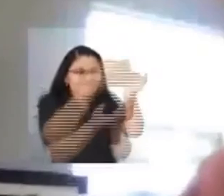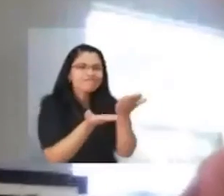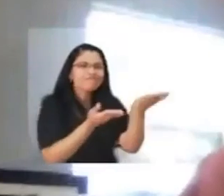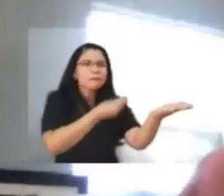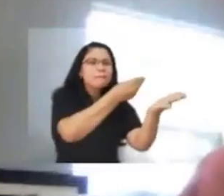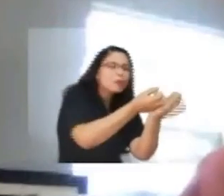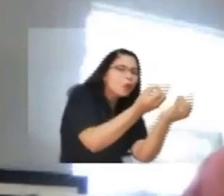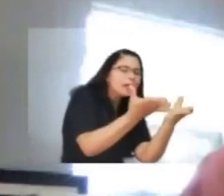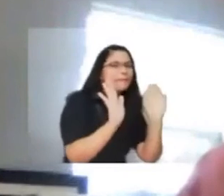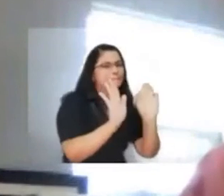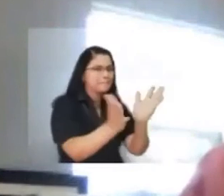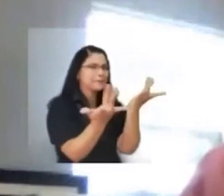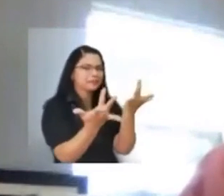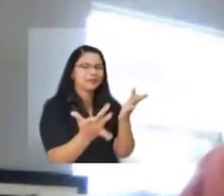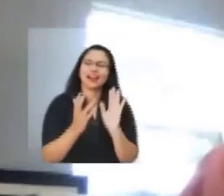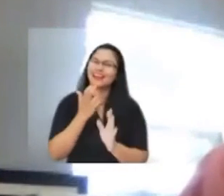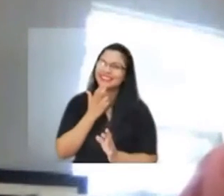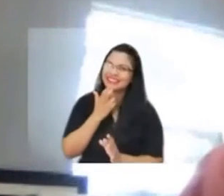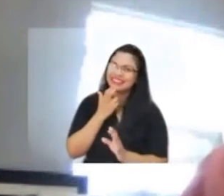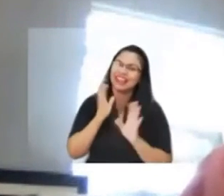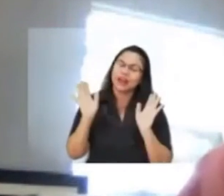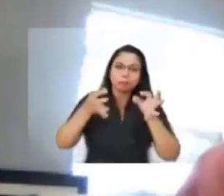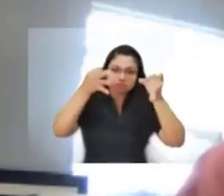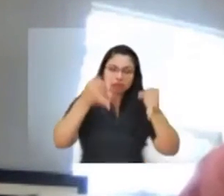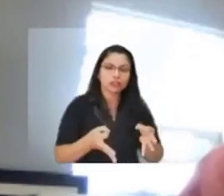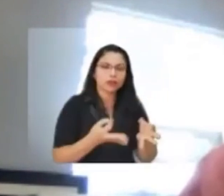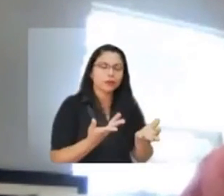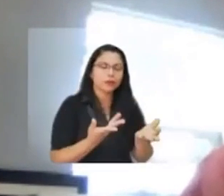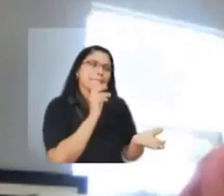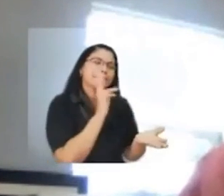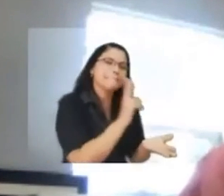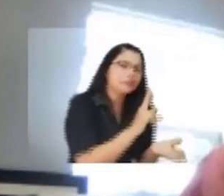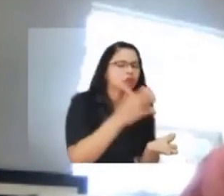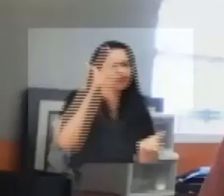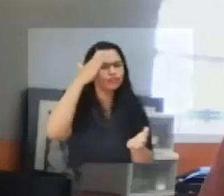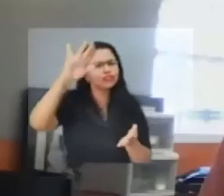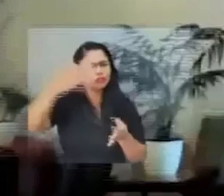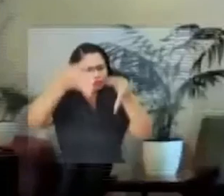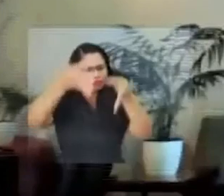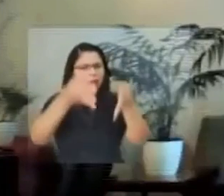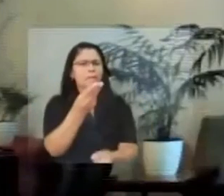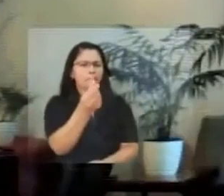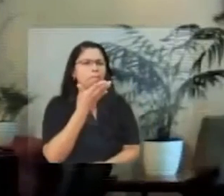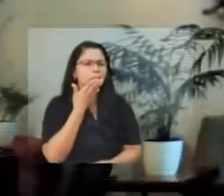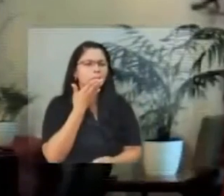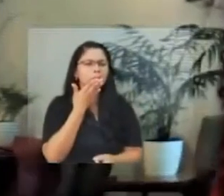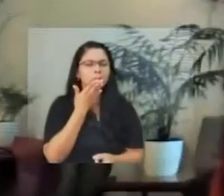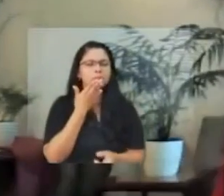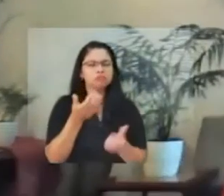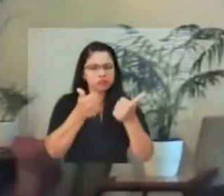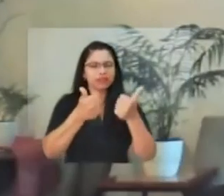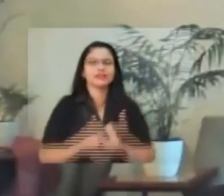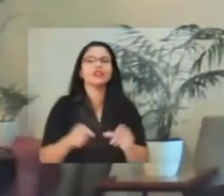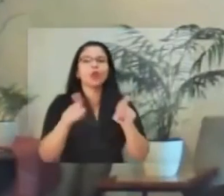podemos revelar, simplemente porque yo no la tengo, pero créeme que va a ser competitivo. Qué bueno, o sea, bueno saber,